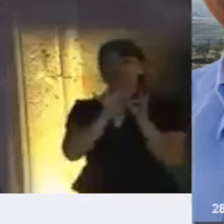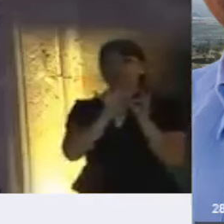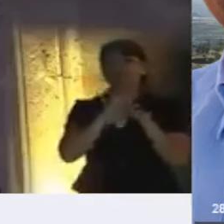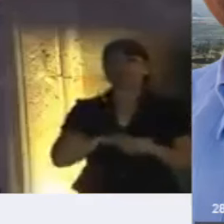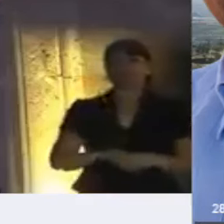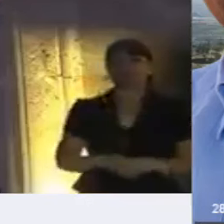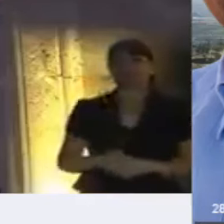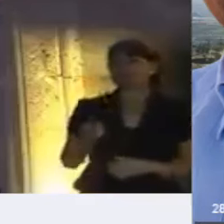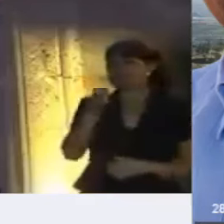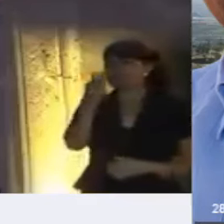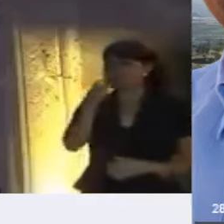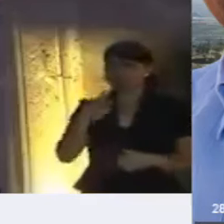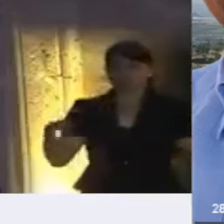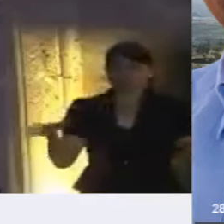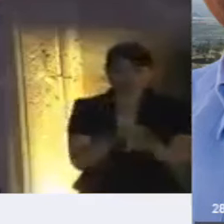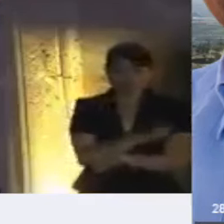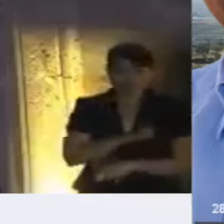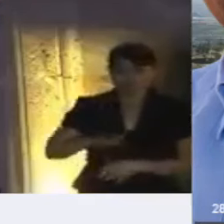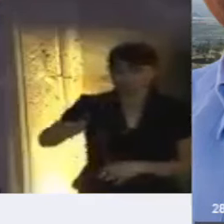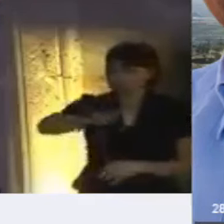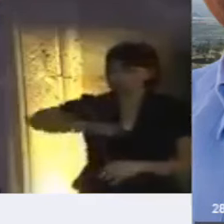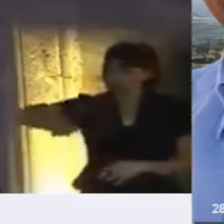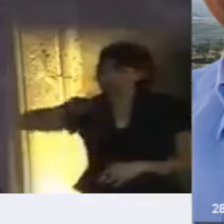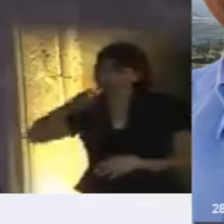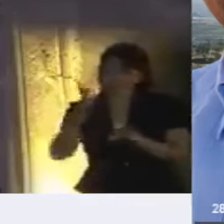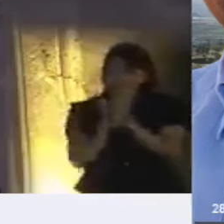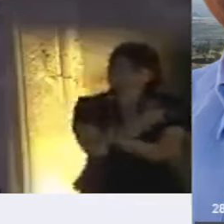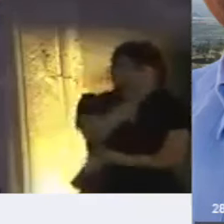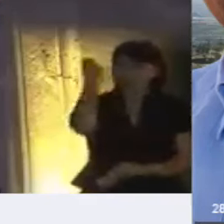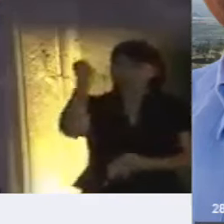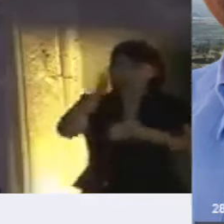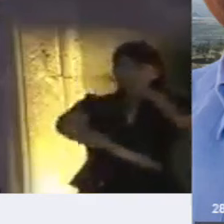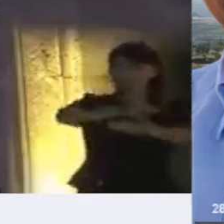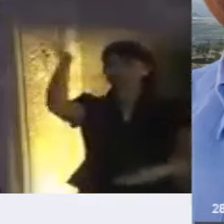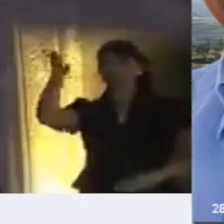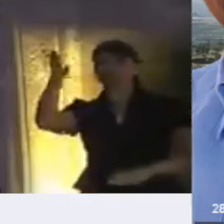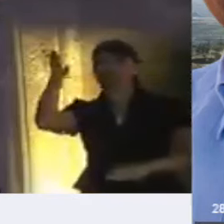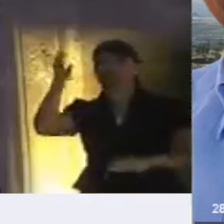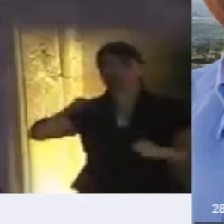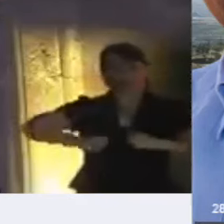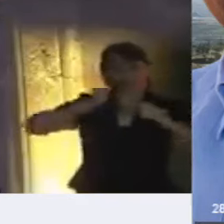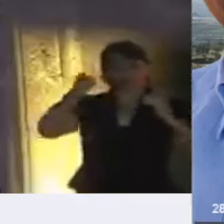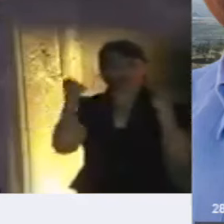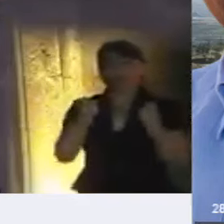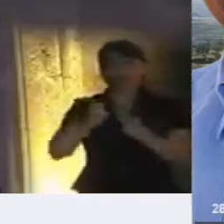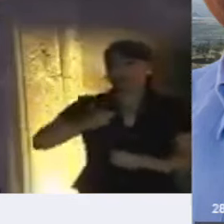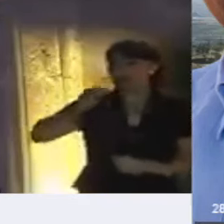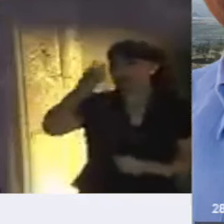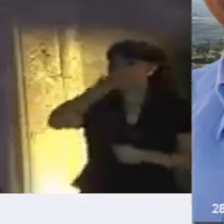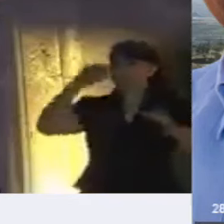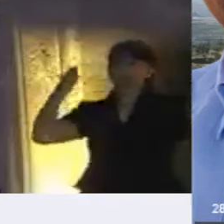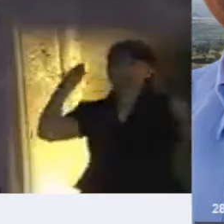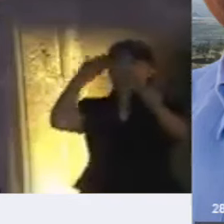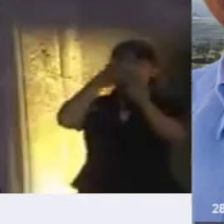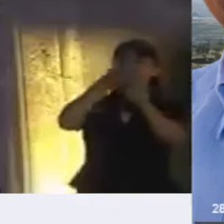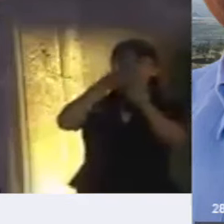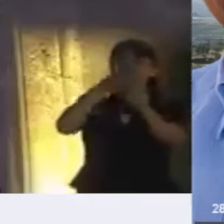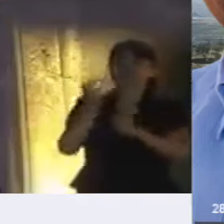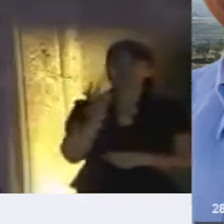y hacernos otra vez un pueblo ganador, un pueblo fuerte. Esa es la gran